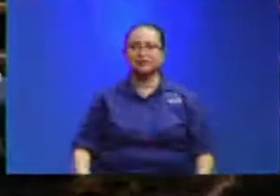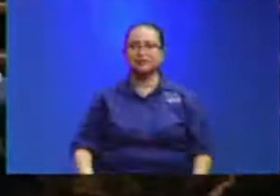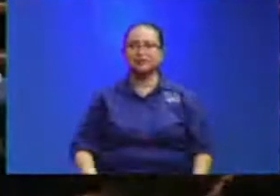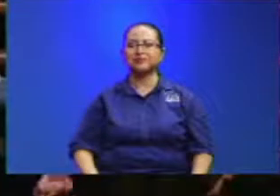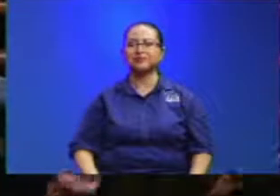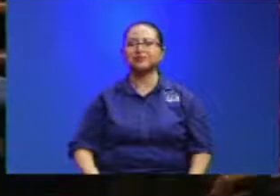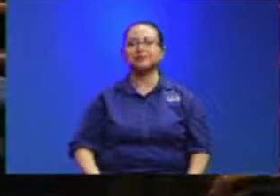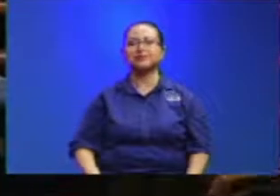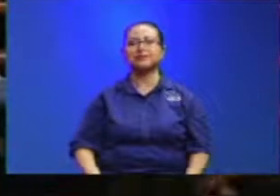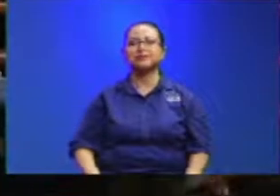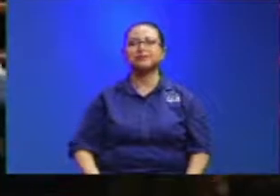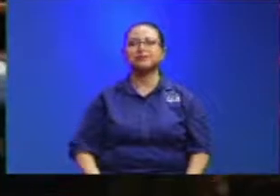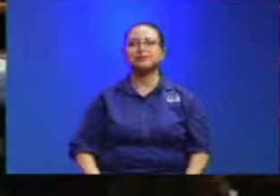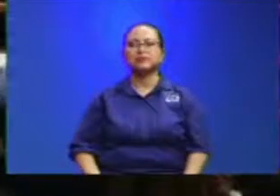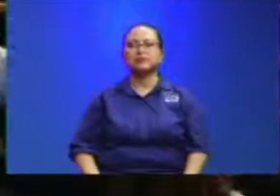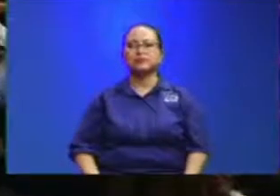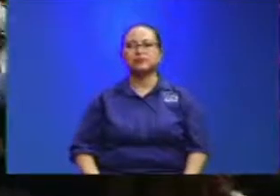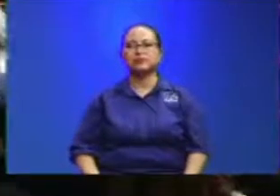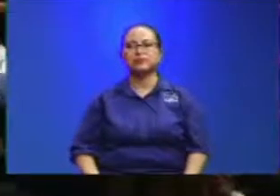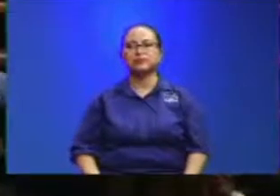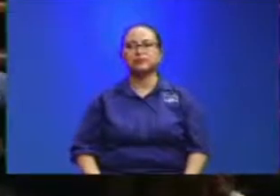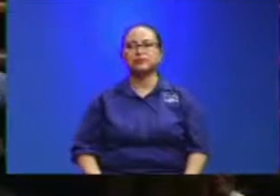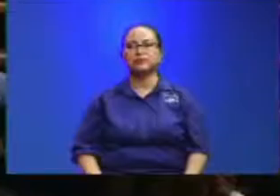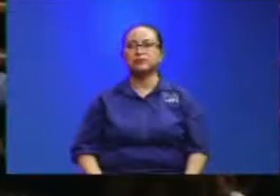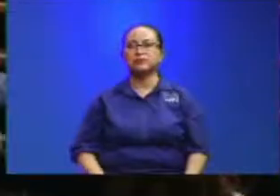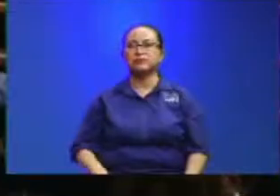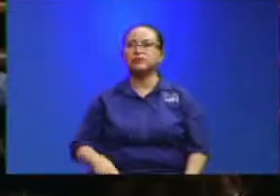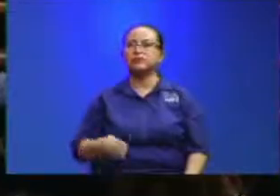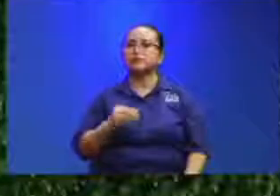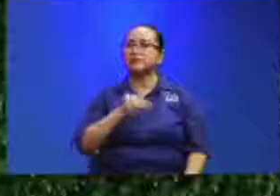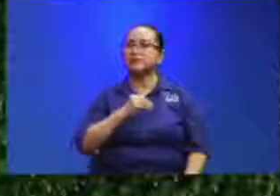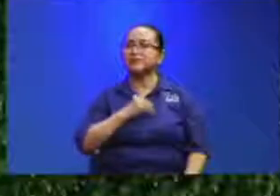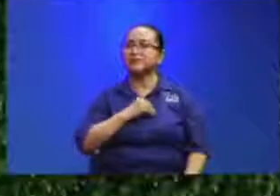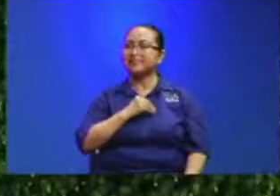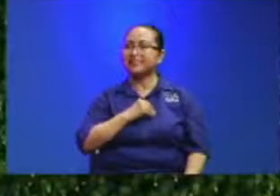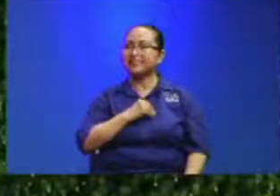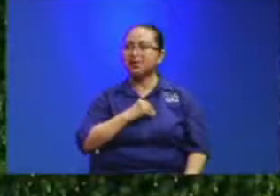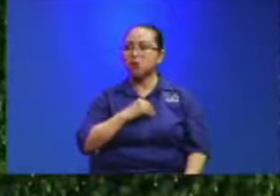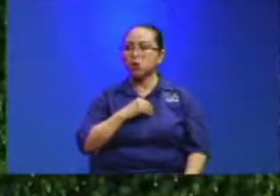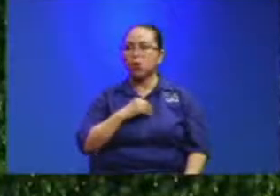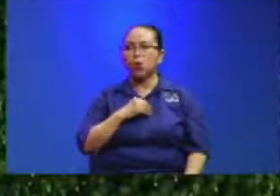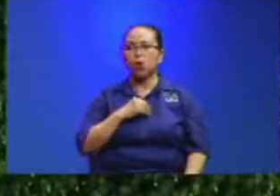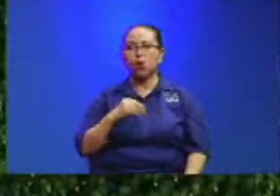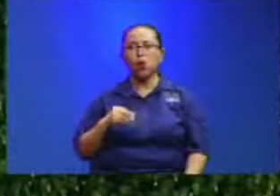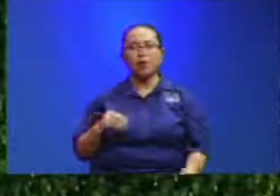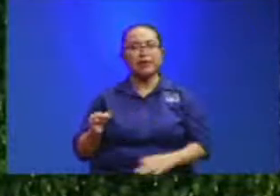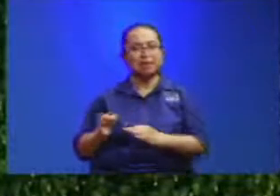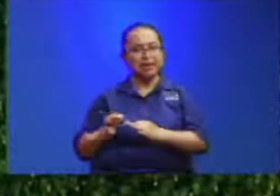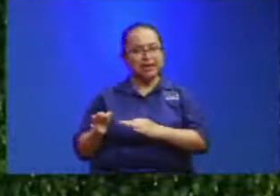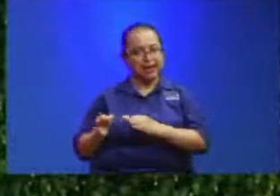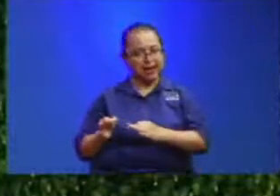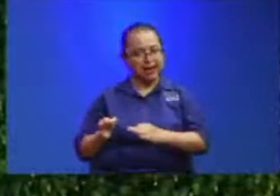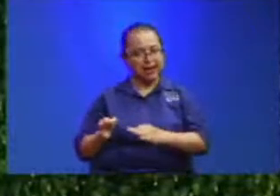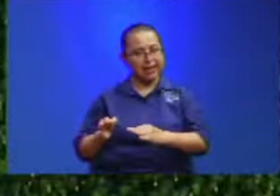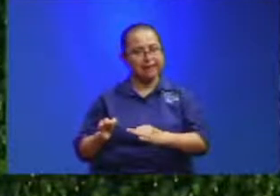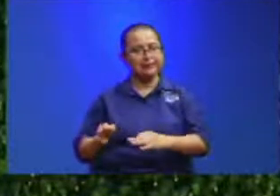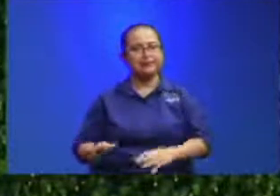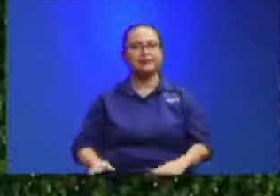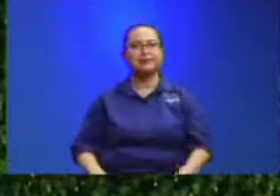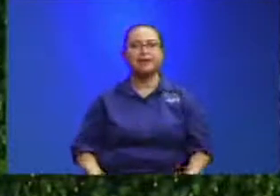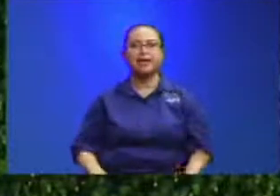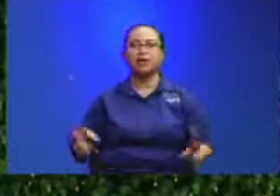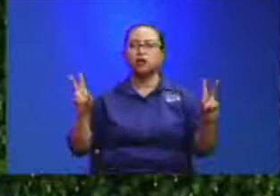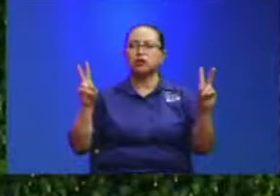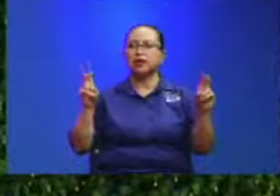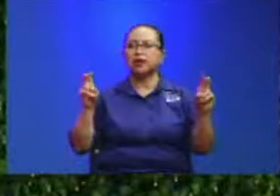sólo una breve así introducción de algunas cosas que hemos estado platicando el día miércoles bueno ha sido algo